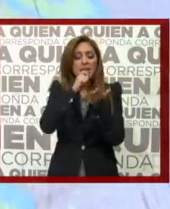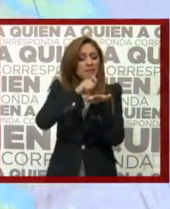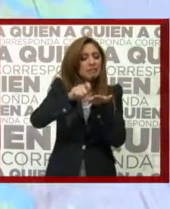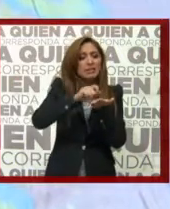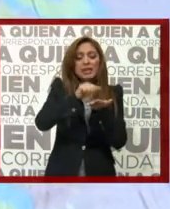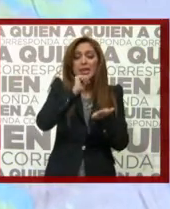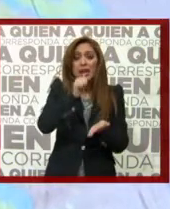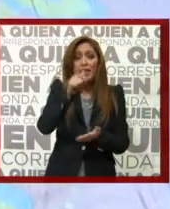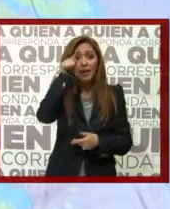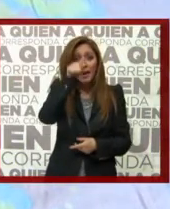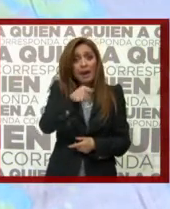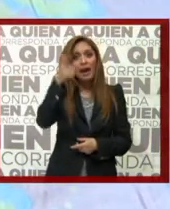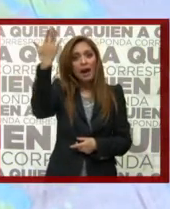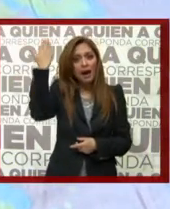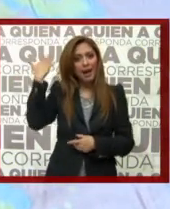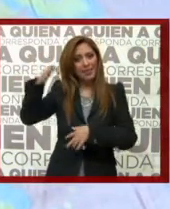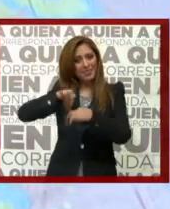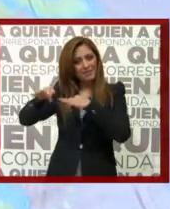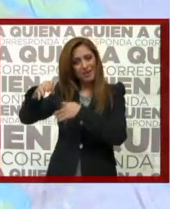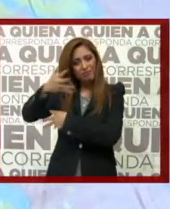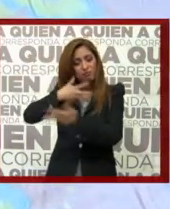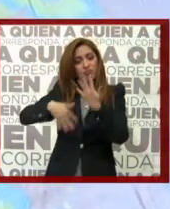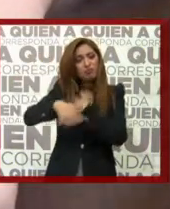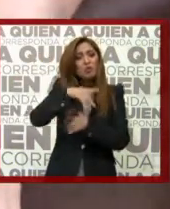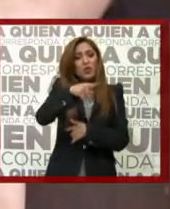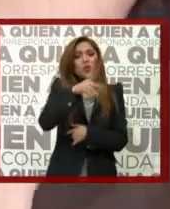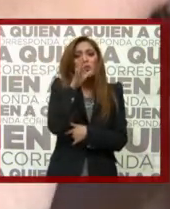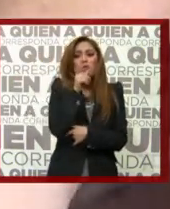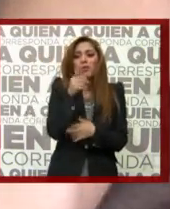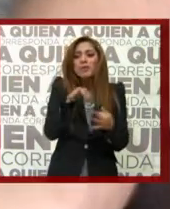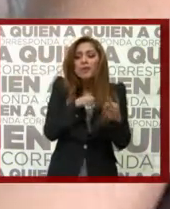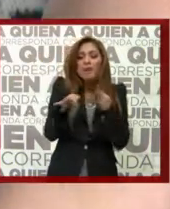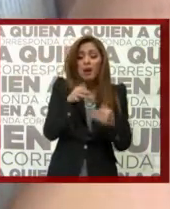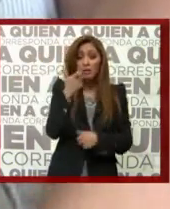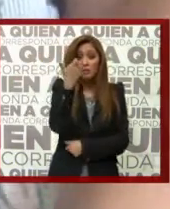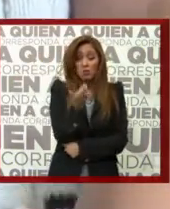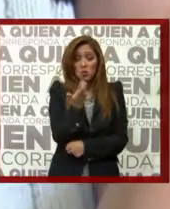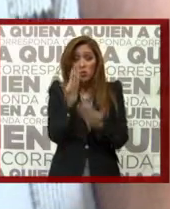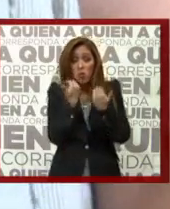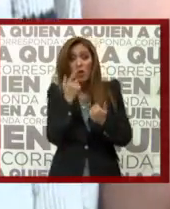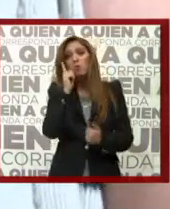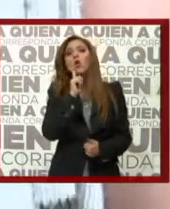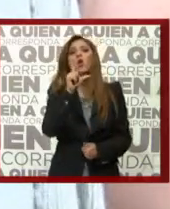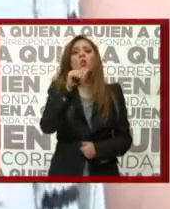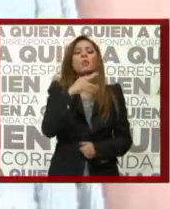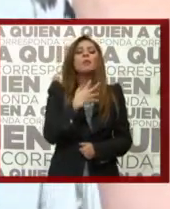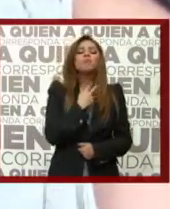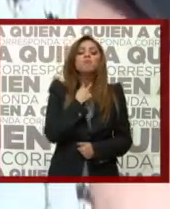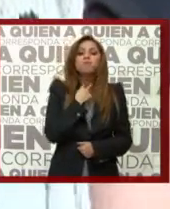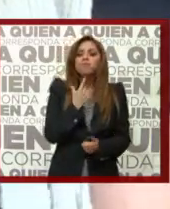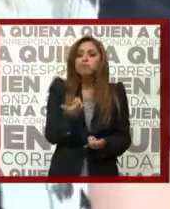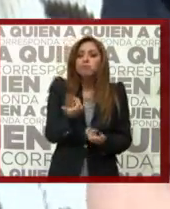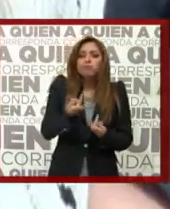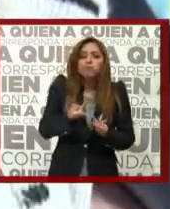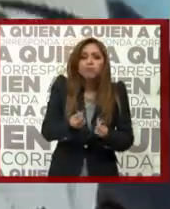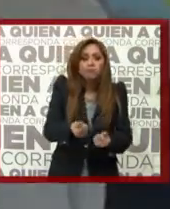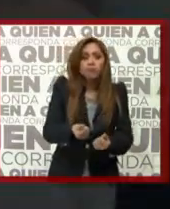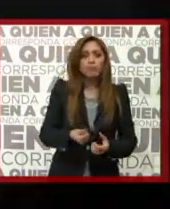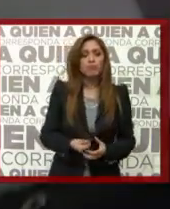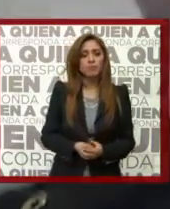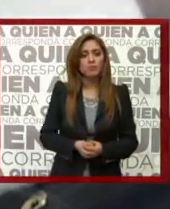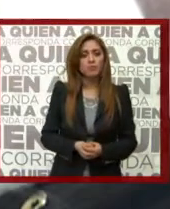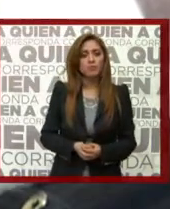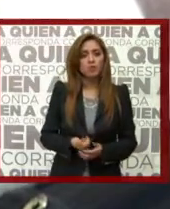Ella era el sustento de su casa y hoy nada puede hacer. Sin dinero, doña Lupita está ahogada en deudas. Yo lo que pido es